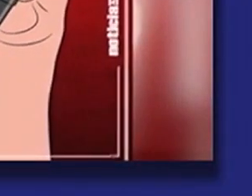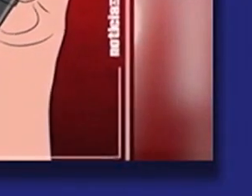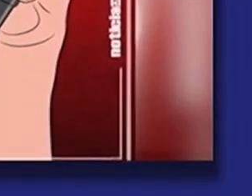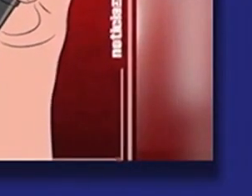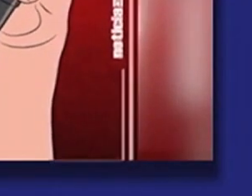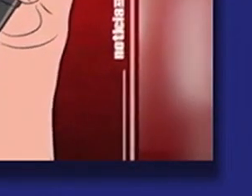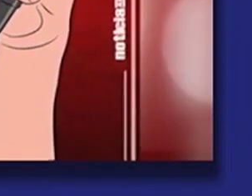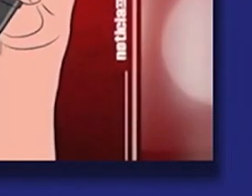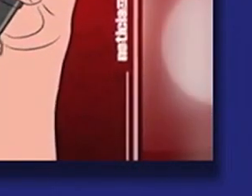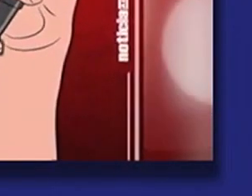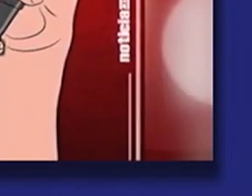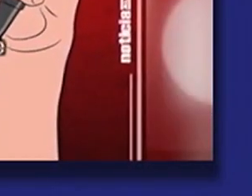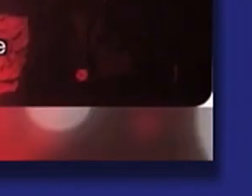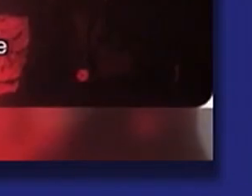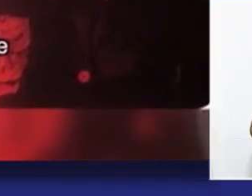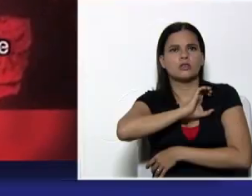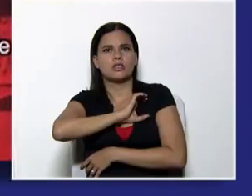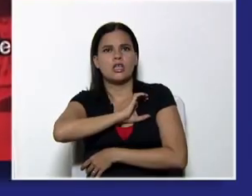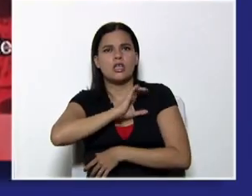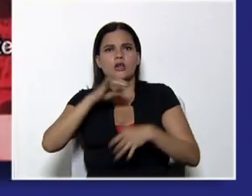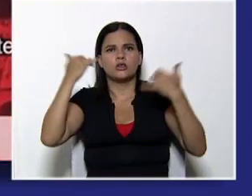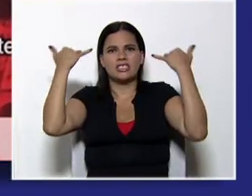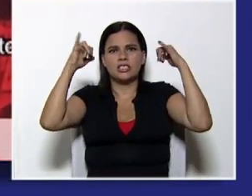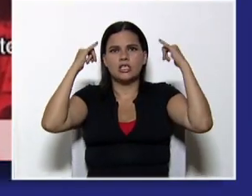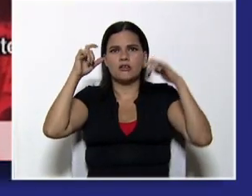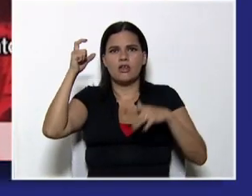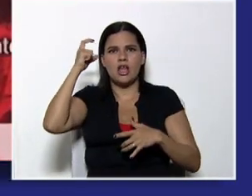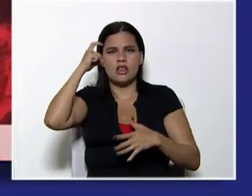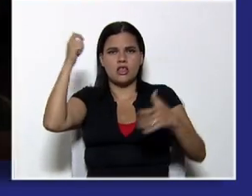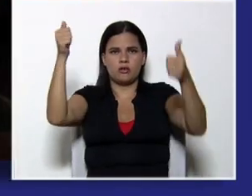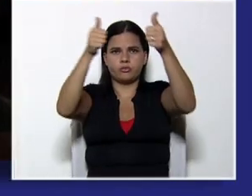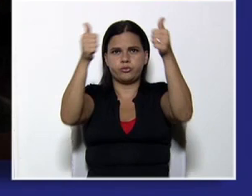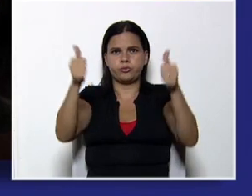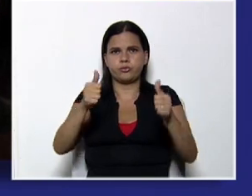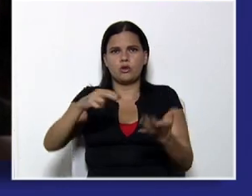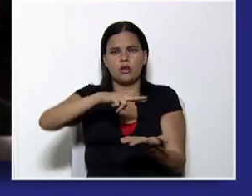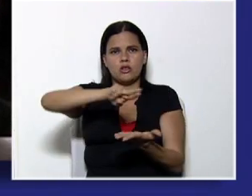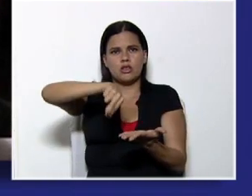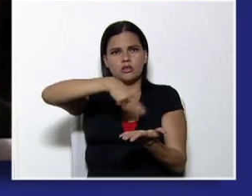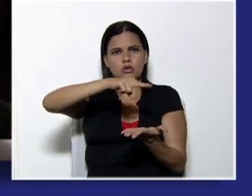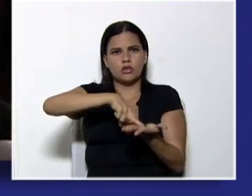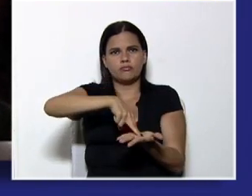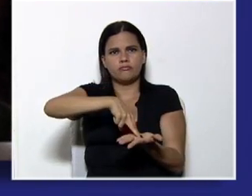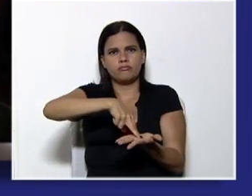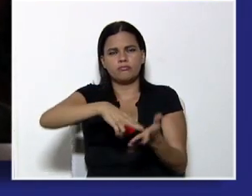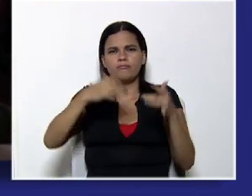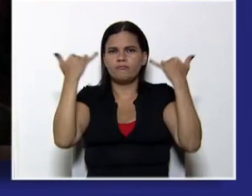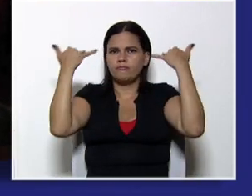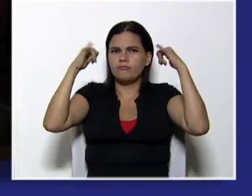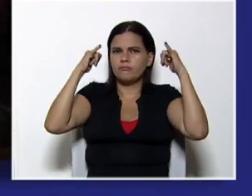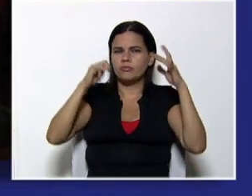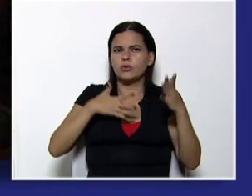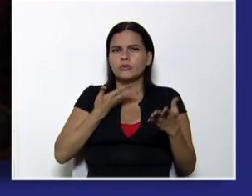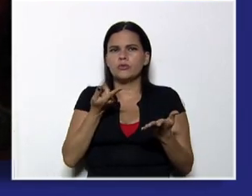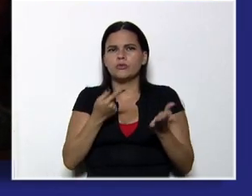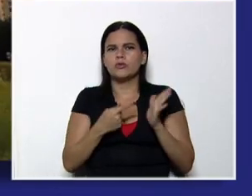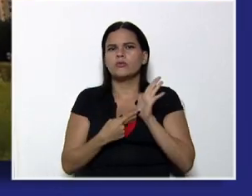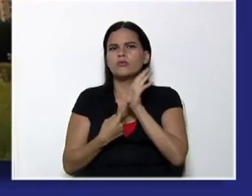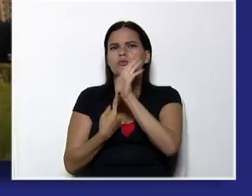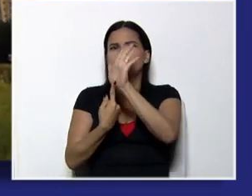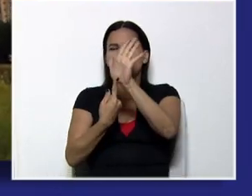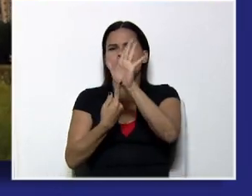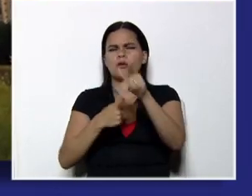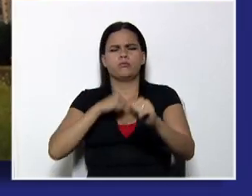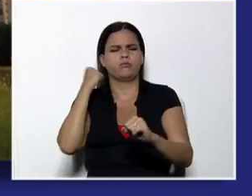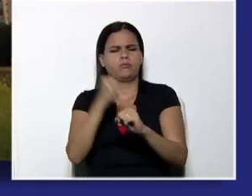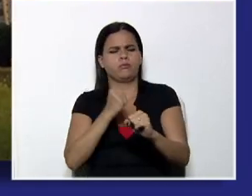El 13 de enero se celebra oficialmente el Día del Artista Nacional, festividad que pretende destacar la labor que día a